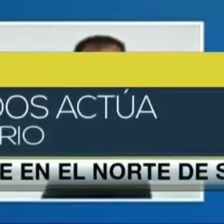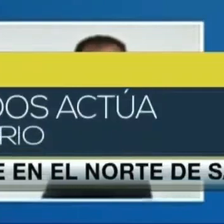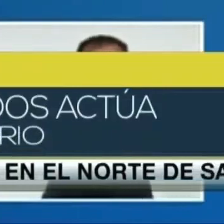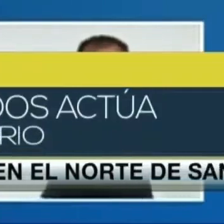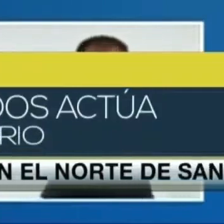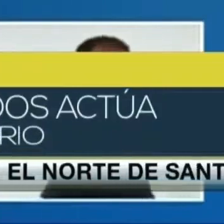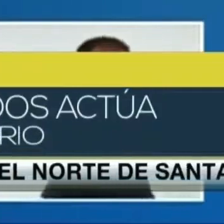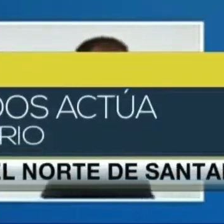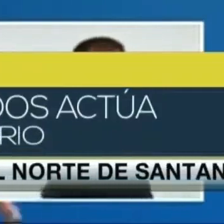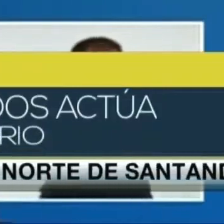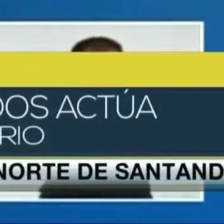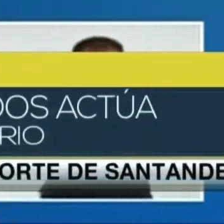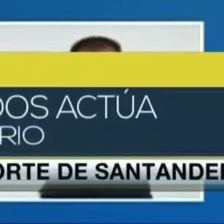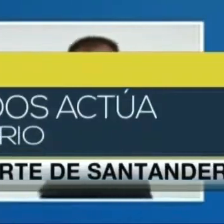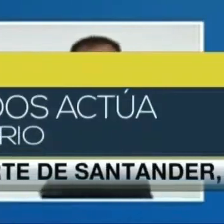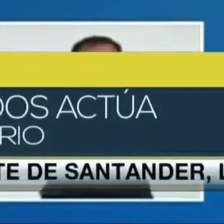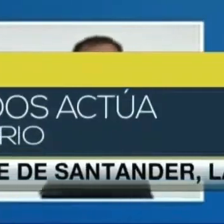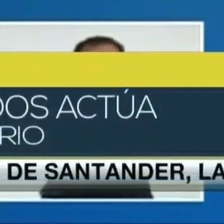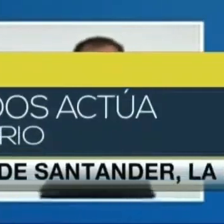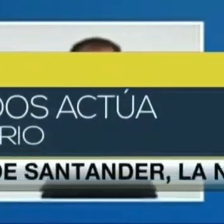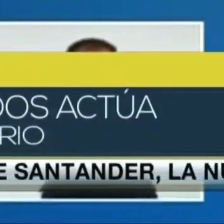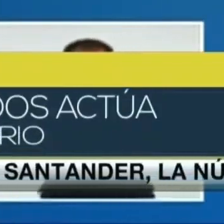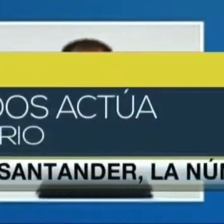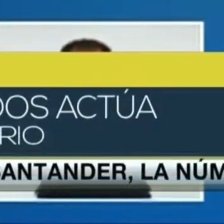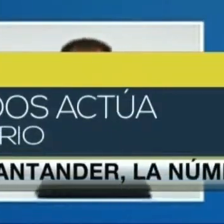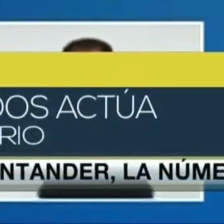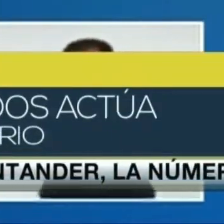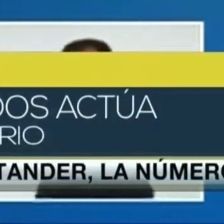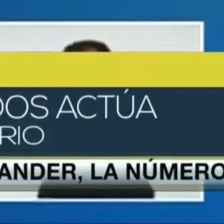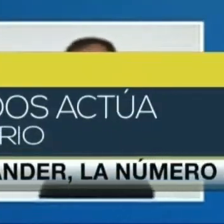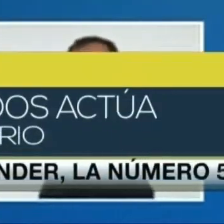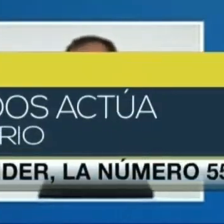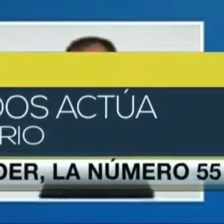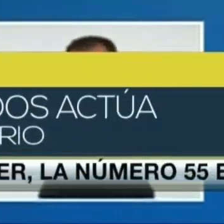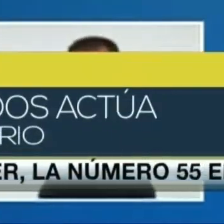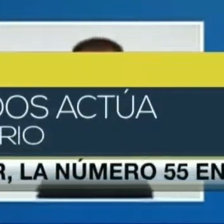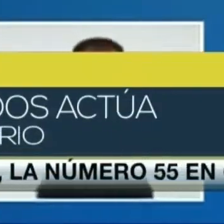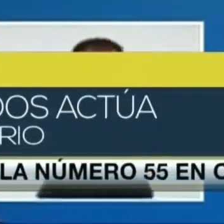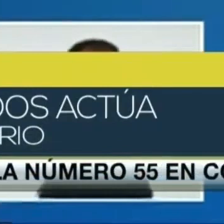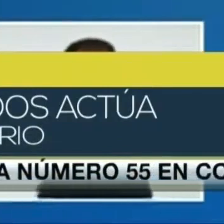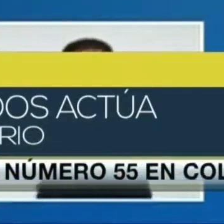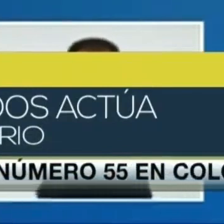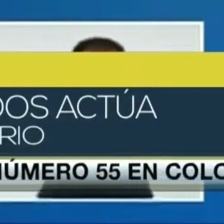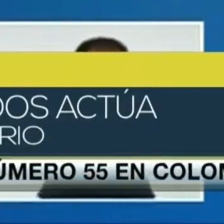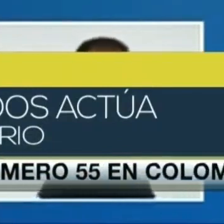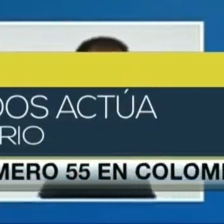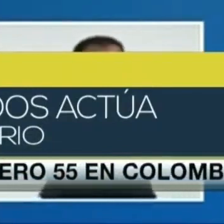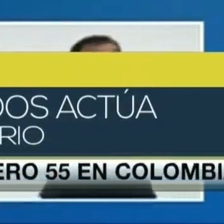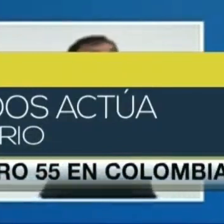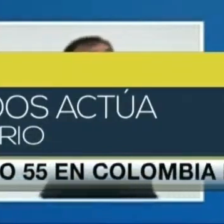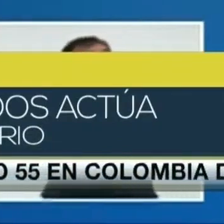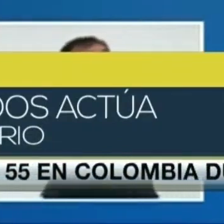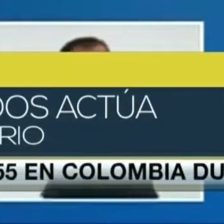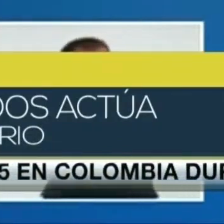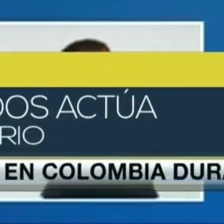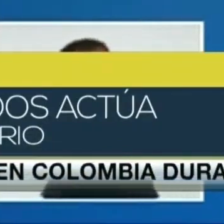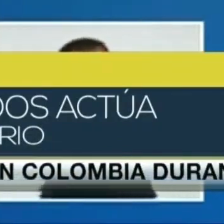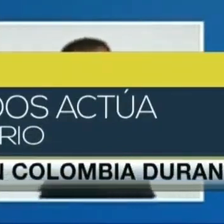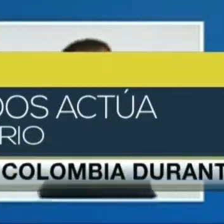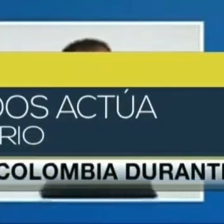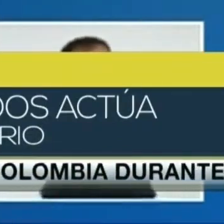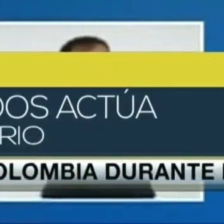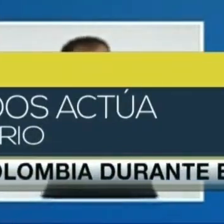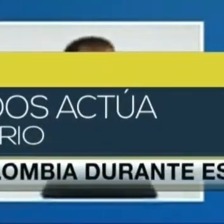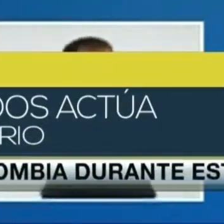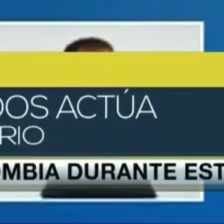del mar. Y advierto al gobierno de los Estados Unidos que actúe